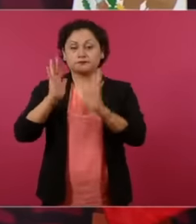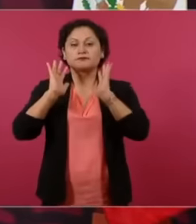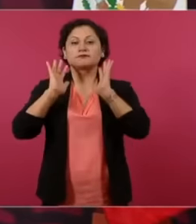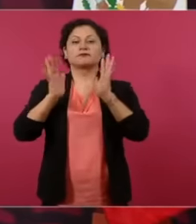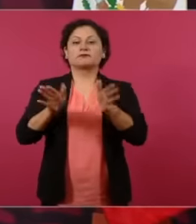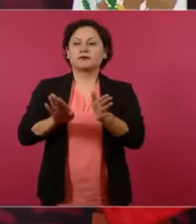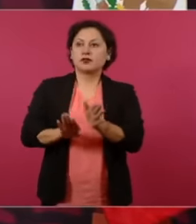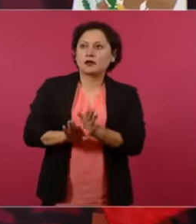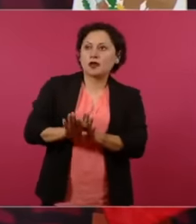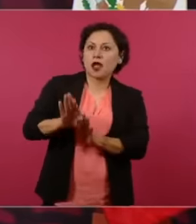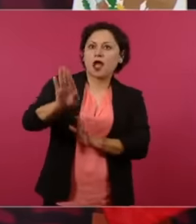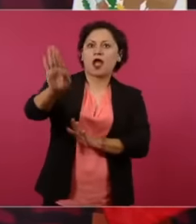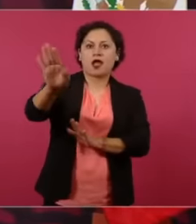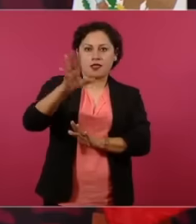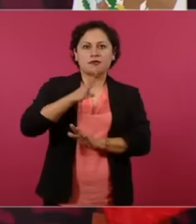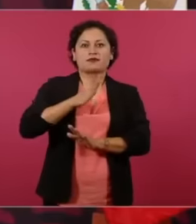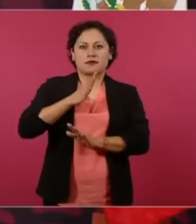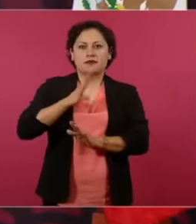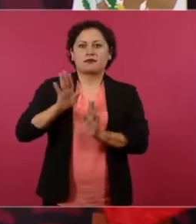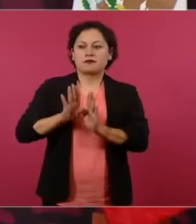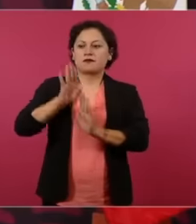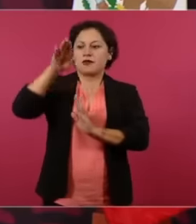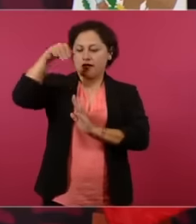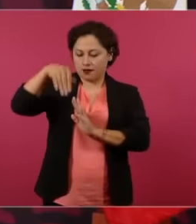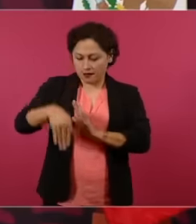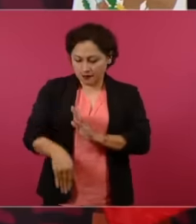y ya se llegó a las galerías abajo.